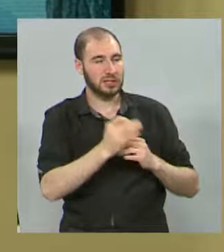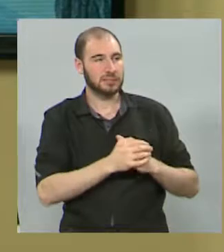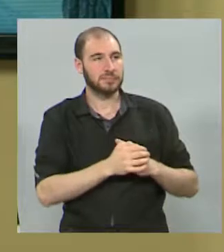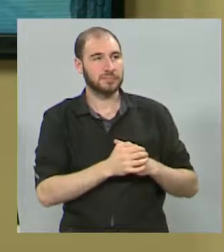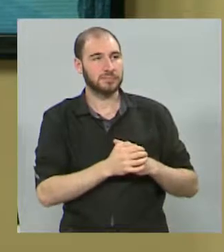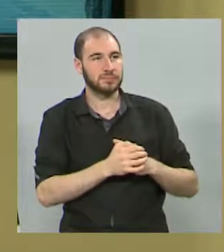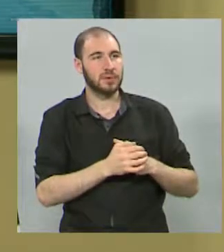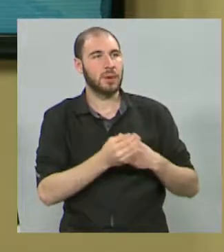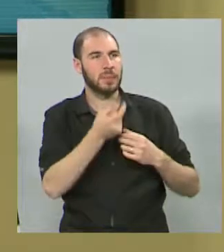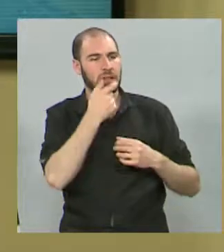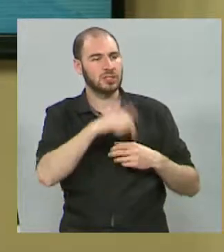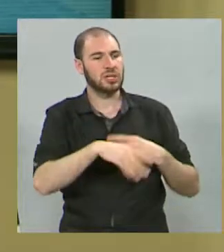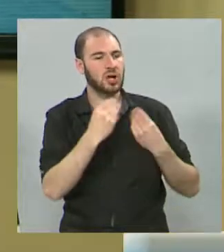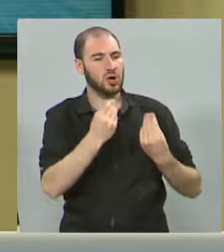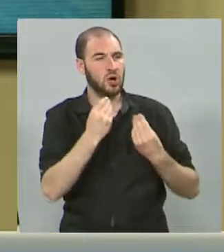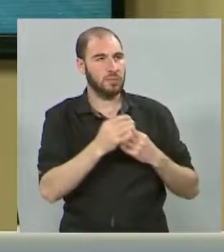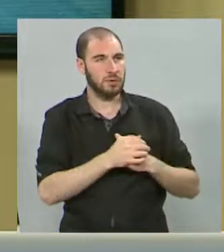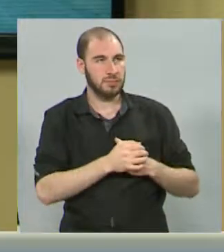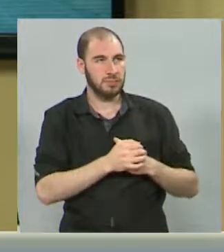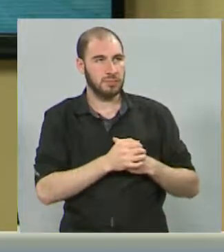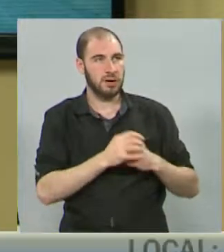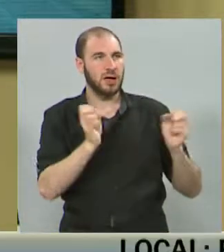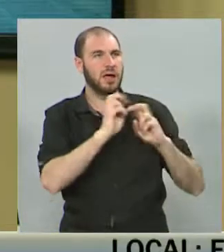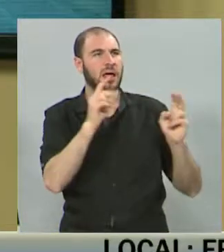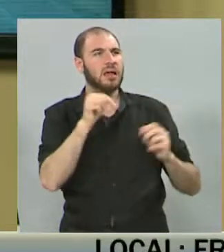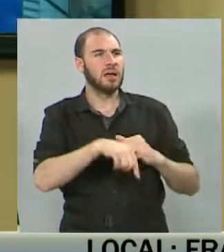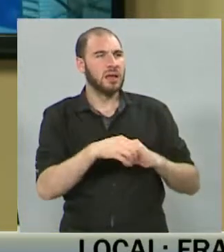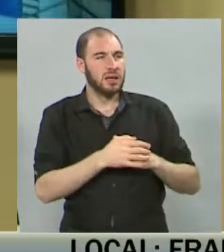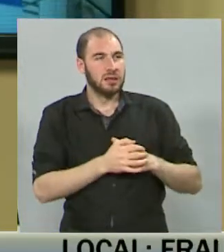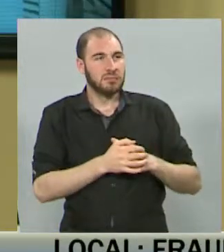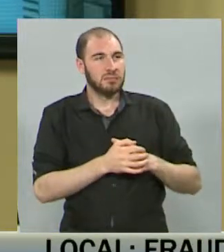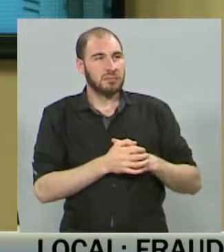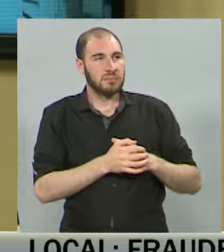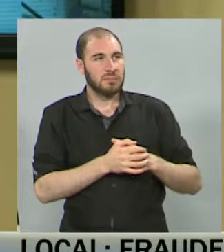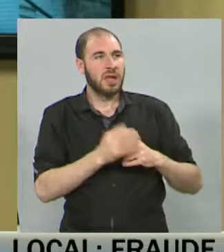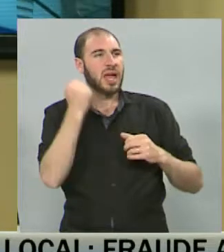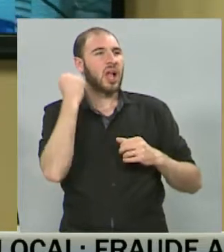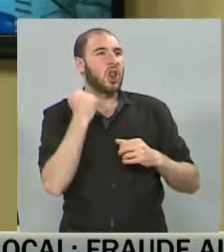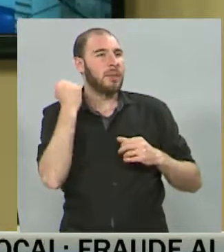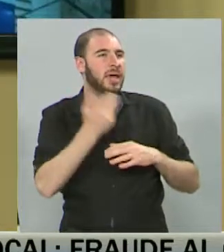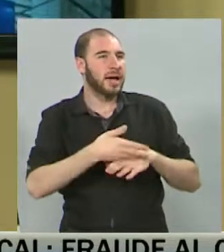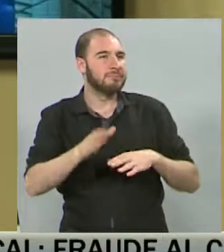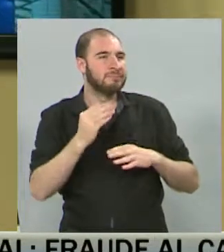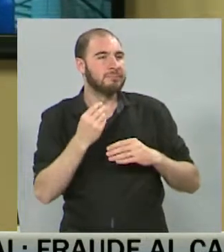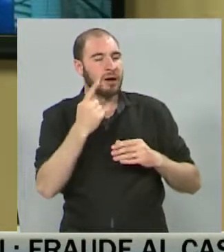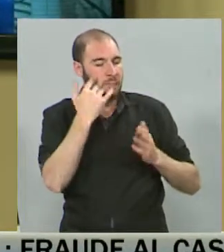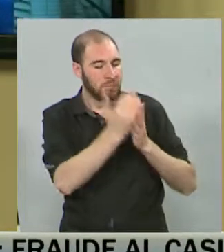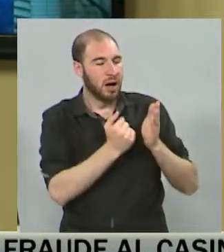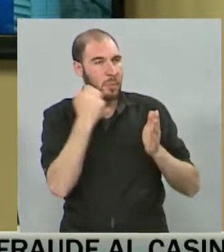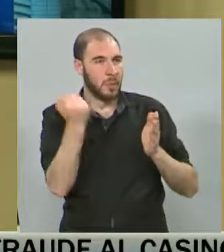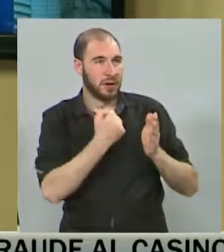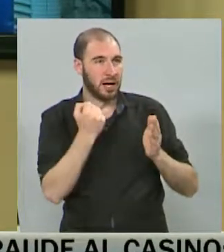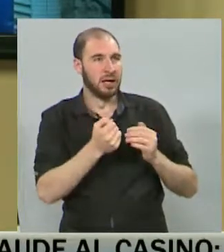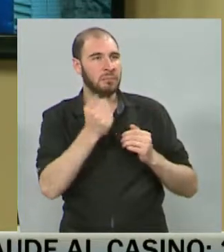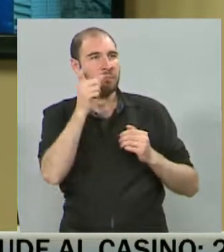está Mendoza justamente con respecto a esto? ¿Qué es económicamente, digamos, qué es lo que hay que tener en cuenta cuando